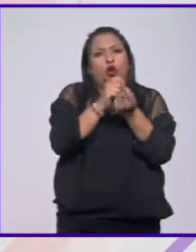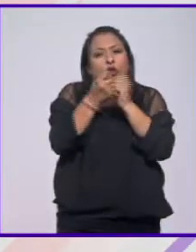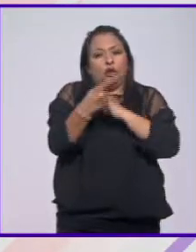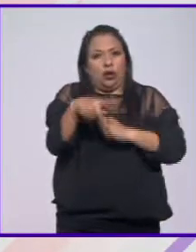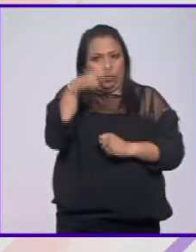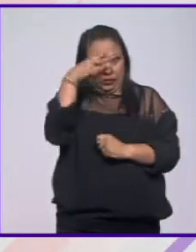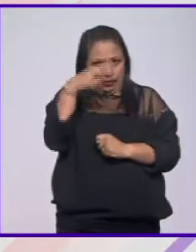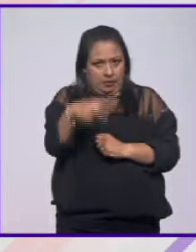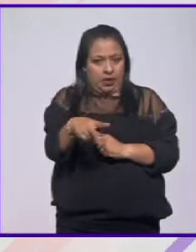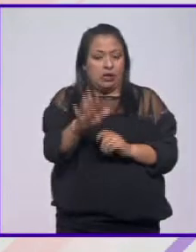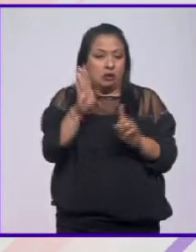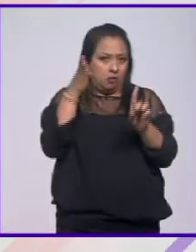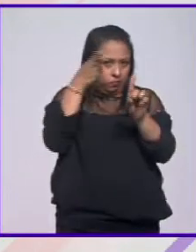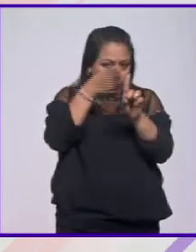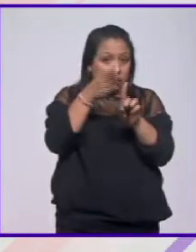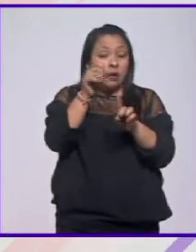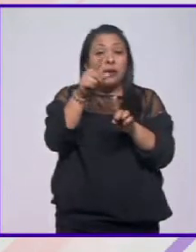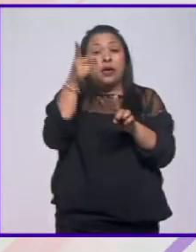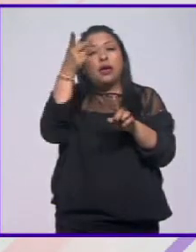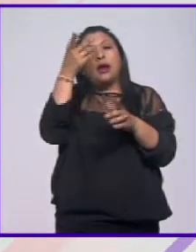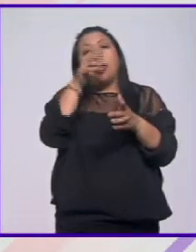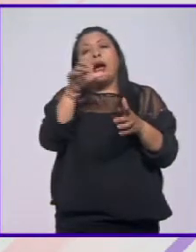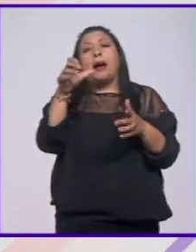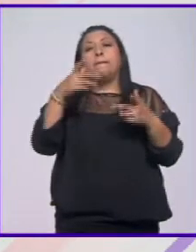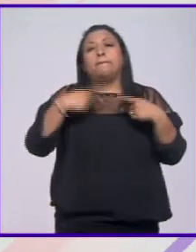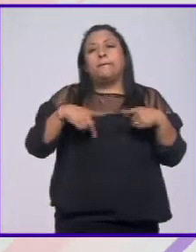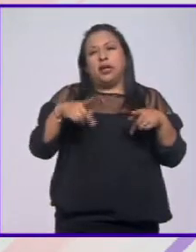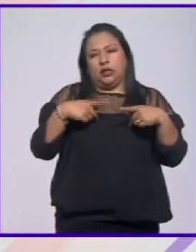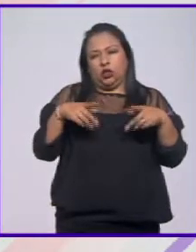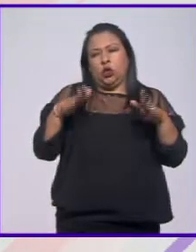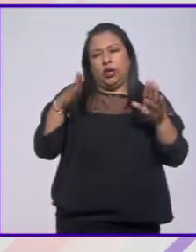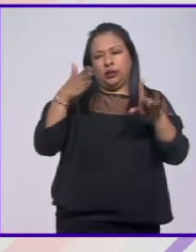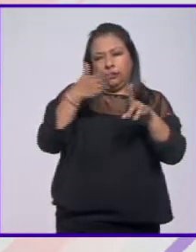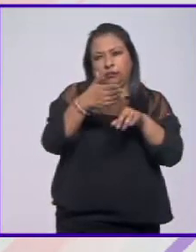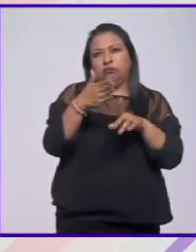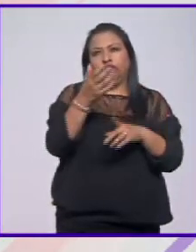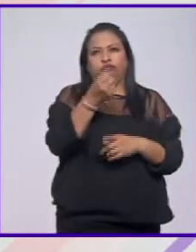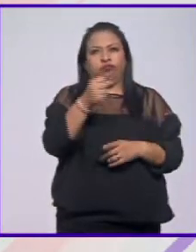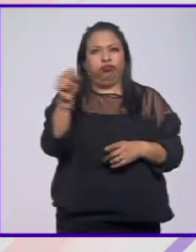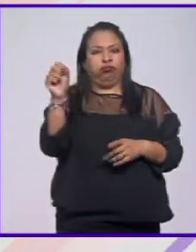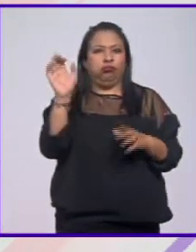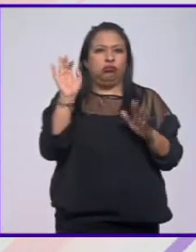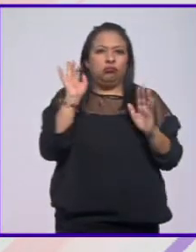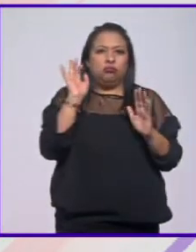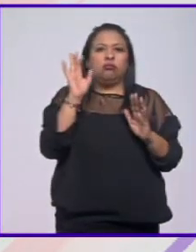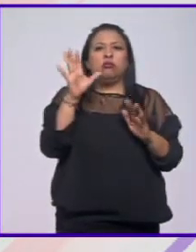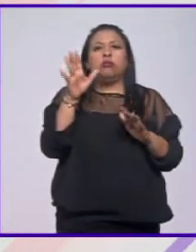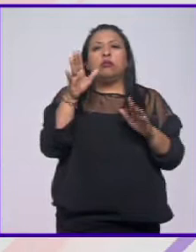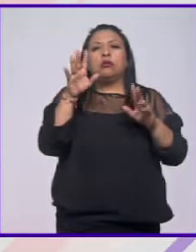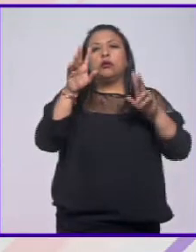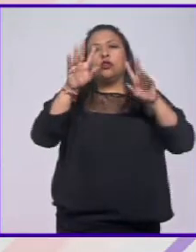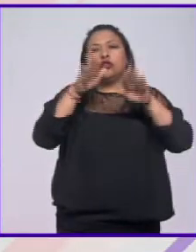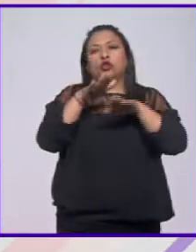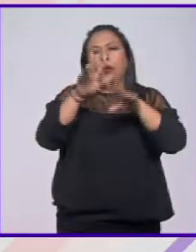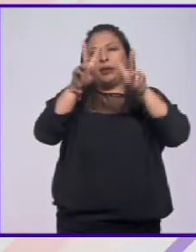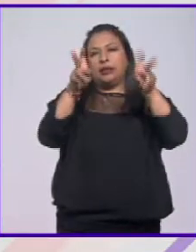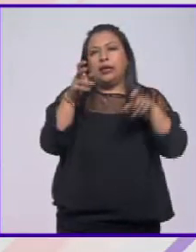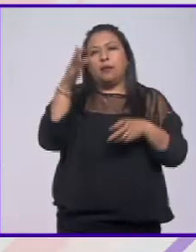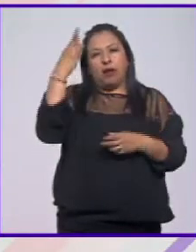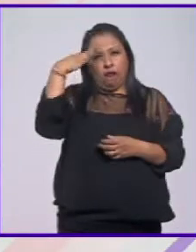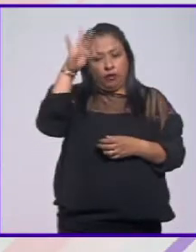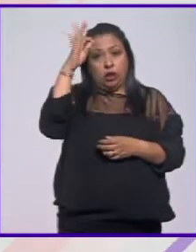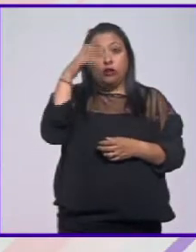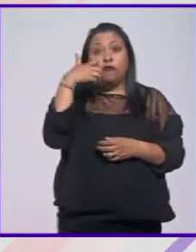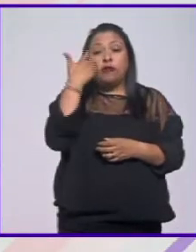México y está dirigida a un público, aunque está dirigida a un público experto, digamos, en el tema de la filosofía,